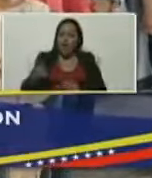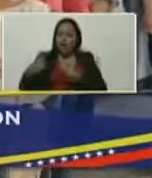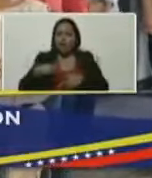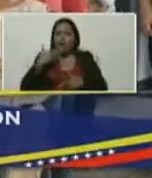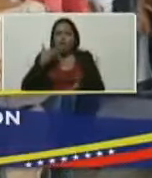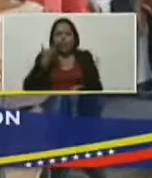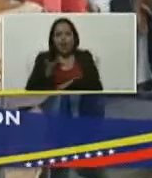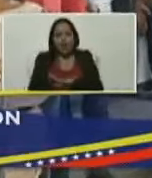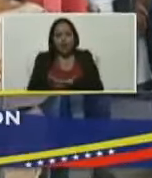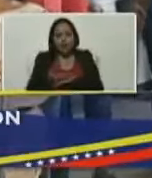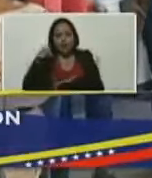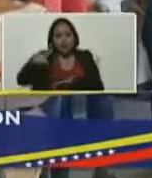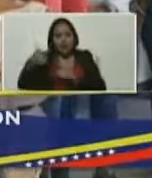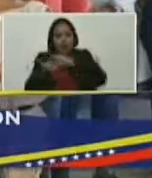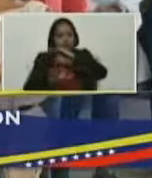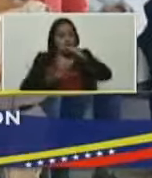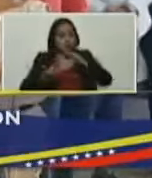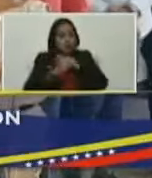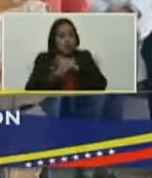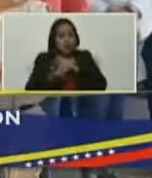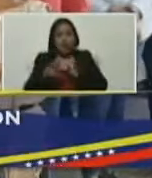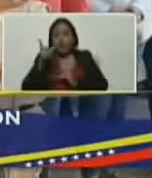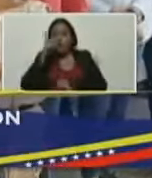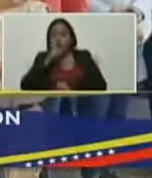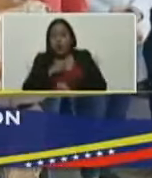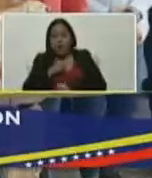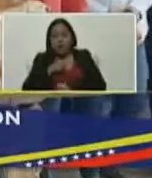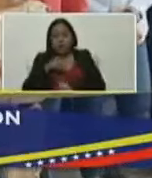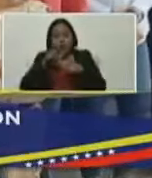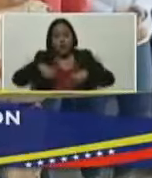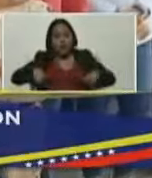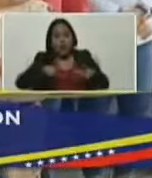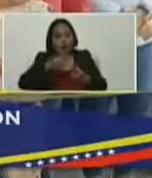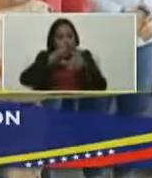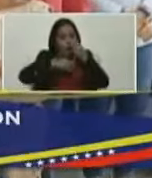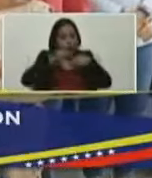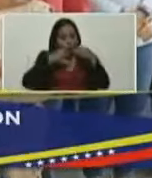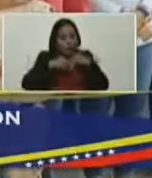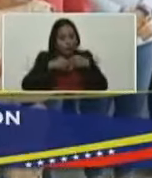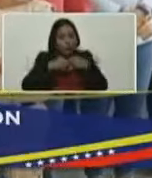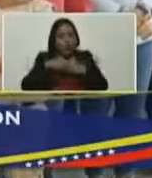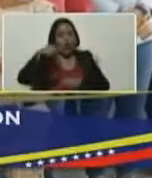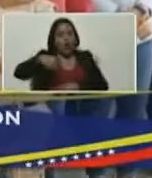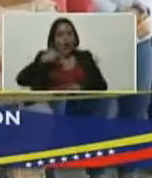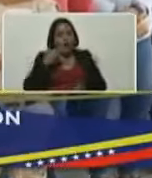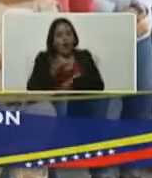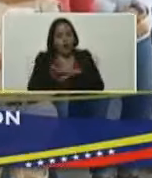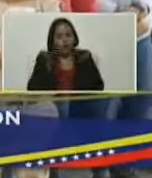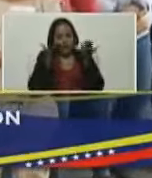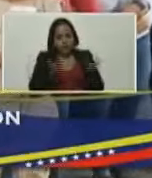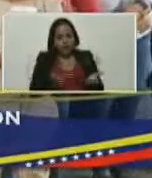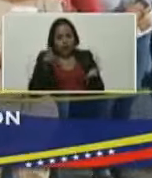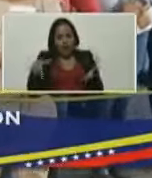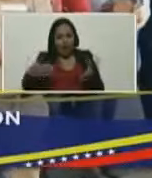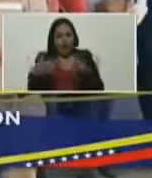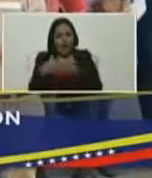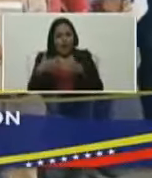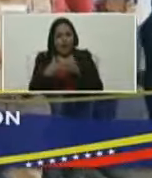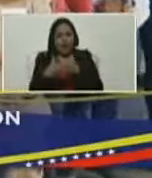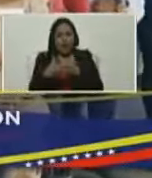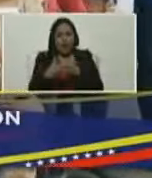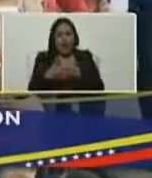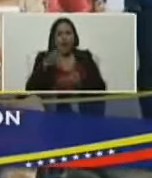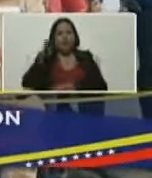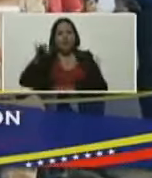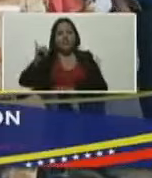porque nuestra institución no contaba con un comedor. Hoy en día, gracias a usted y al equipo de la